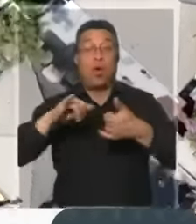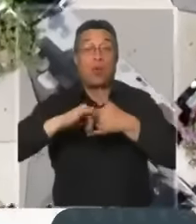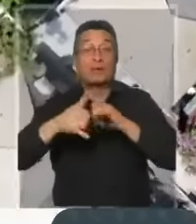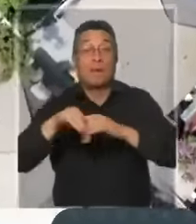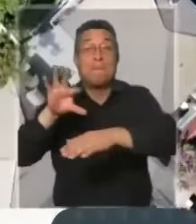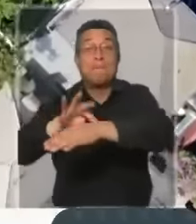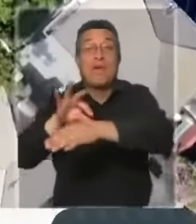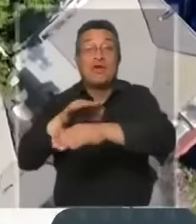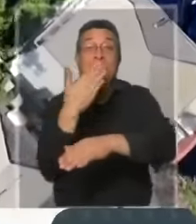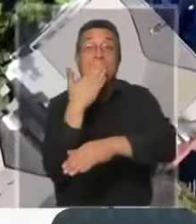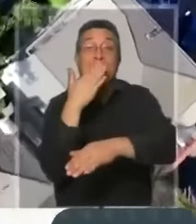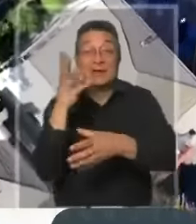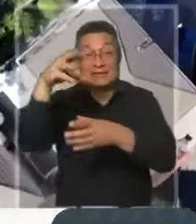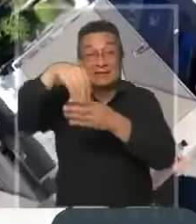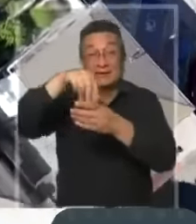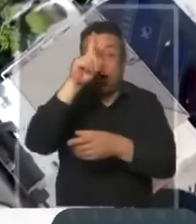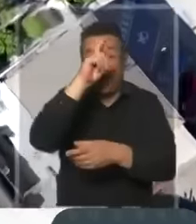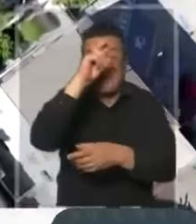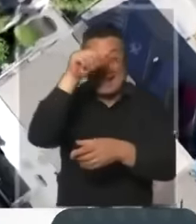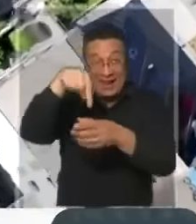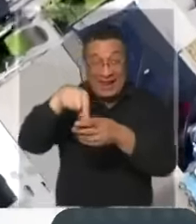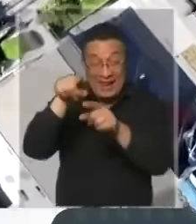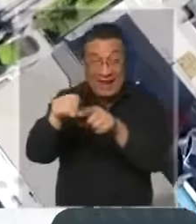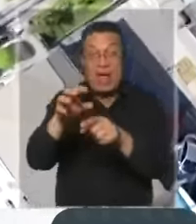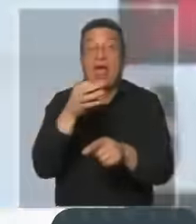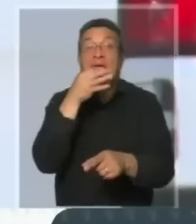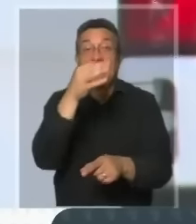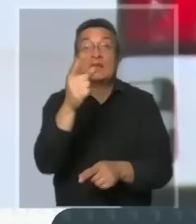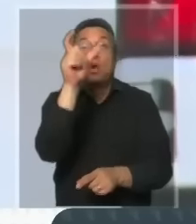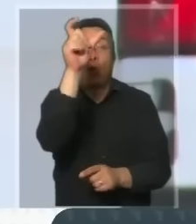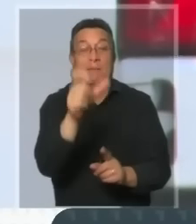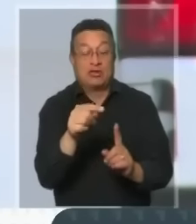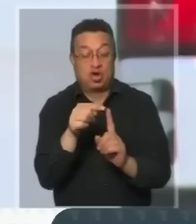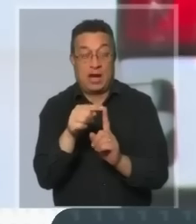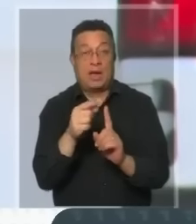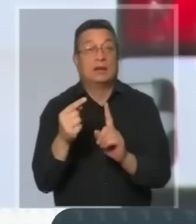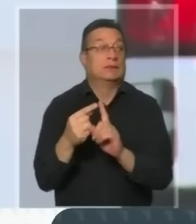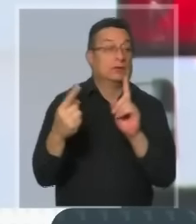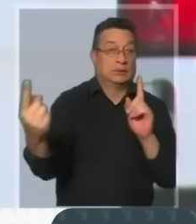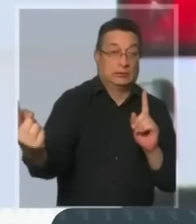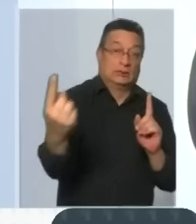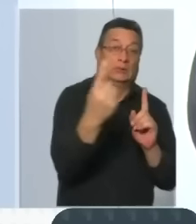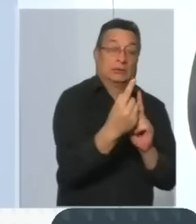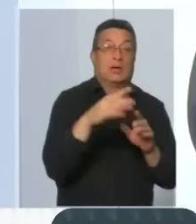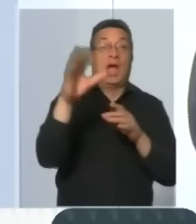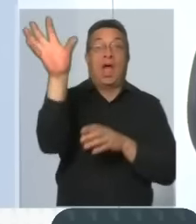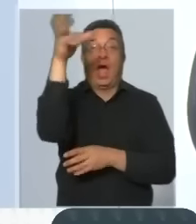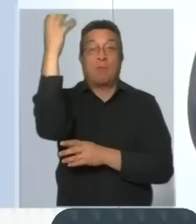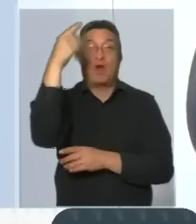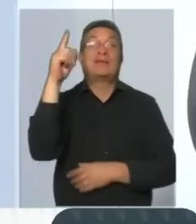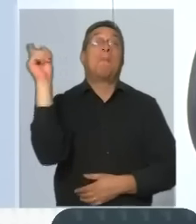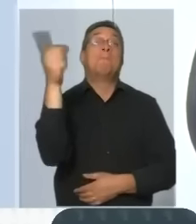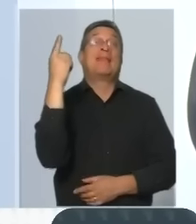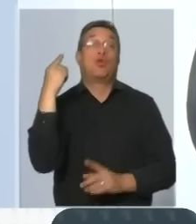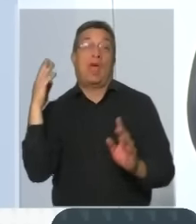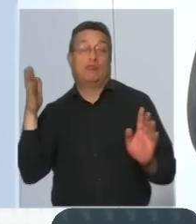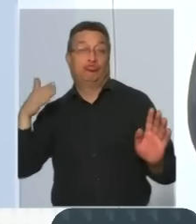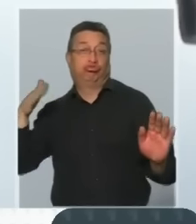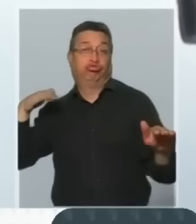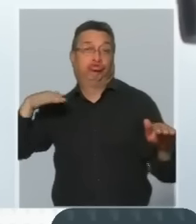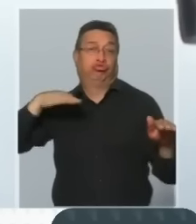médicos especialistas de El Salvador alertó de una paciente que estaba siendo trasladada en una ambulancia particular al recinto